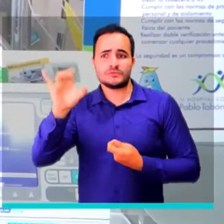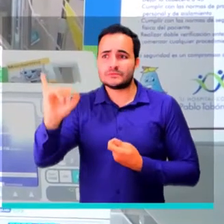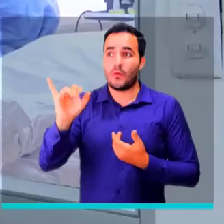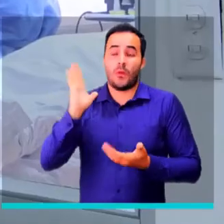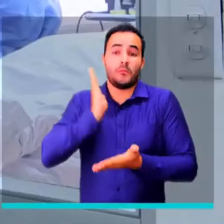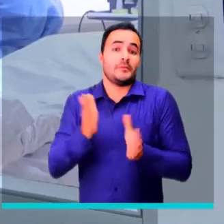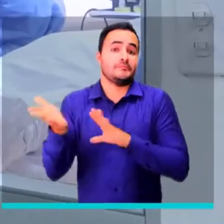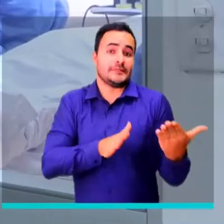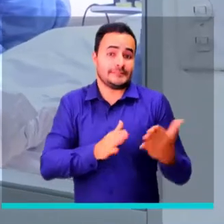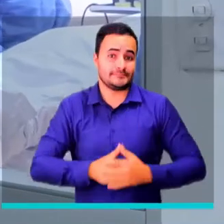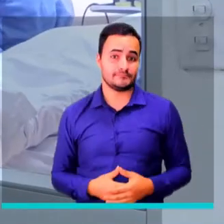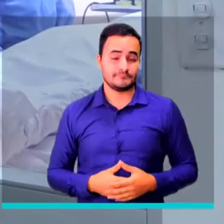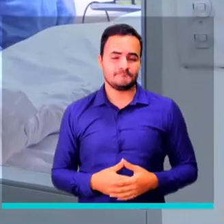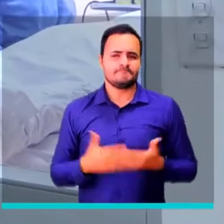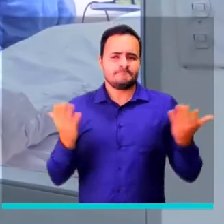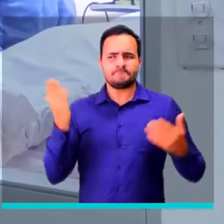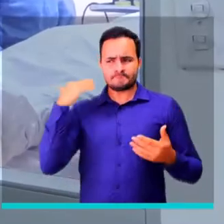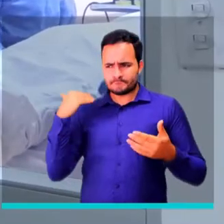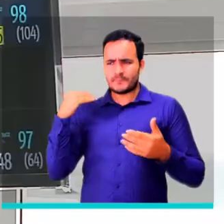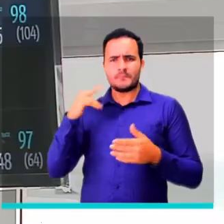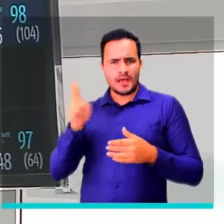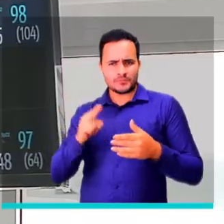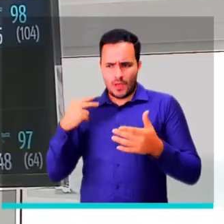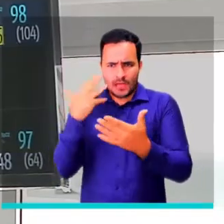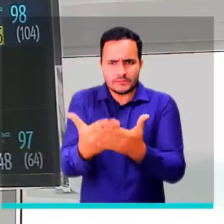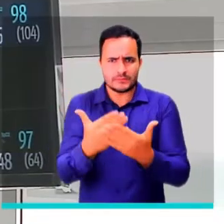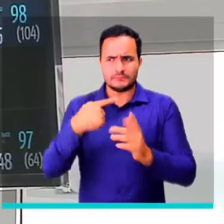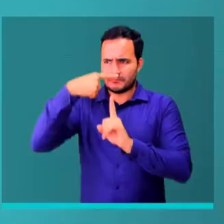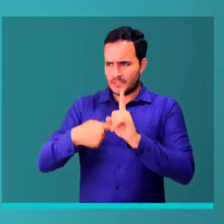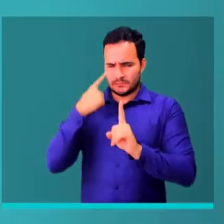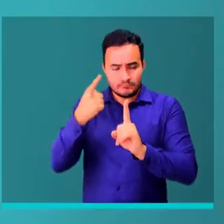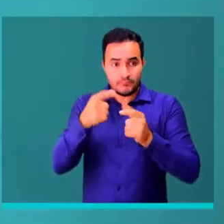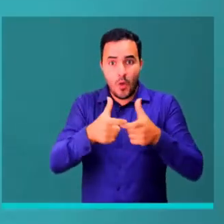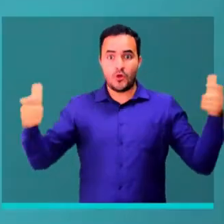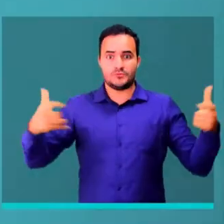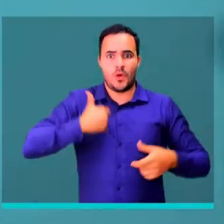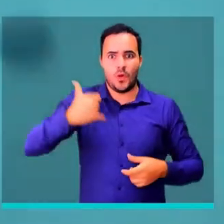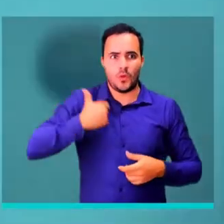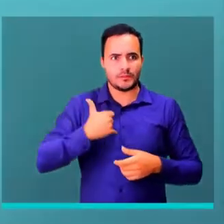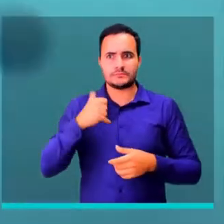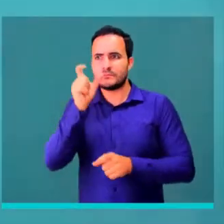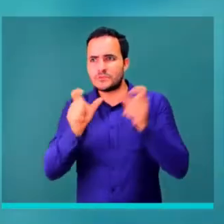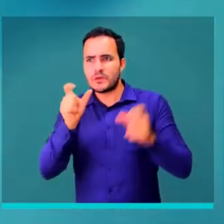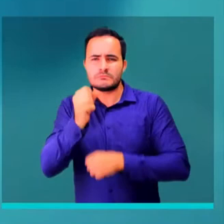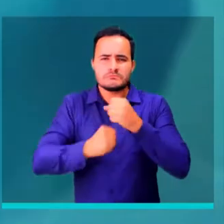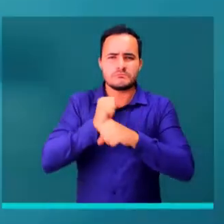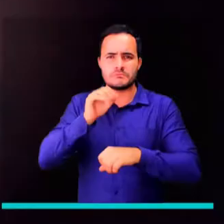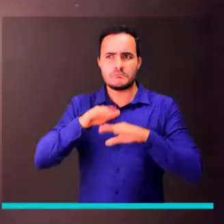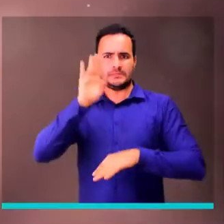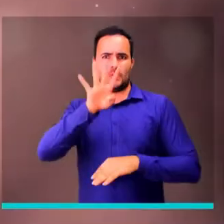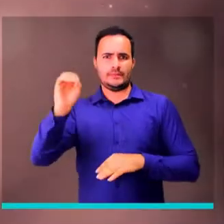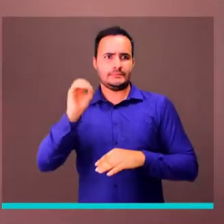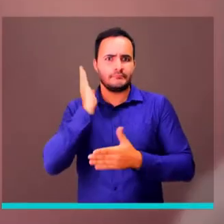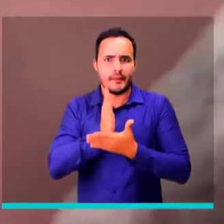¿Qué pasó en marzo? Muchos jóvenes y menores de 60 se contagiaron. Tuvo que existir una cantidad